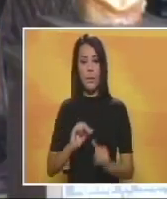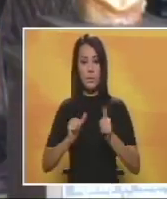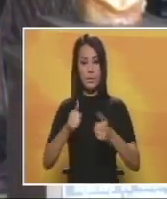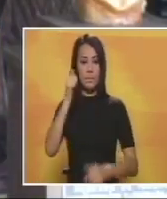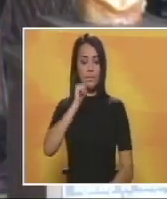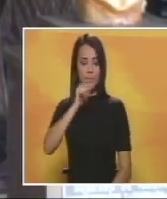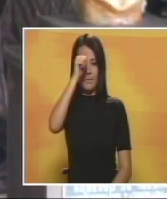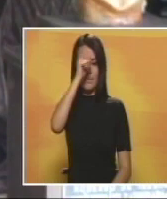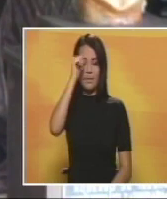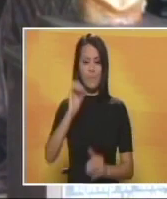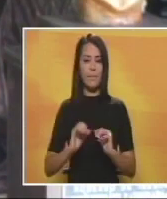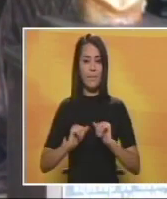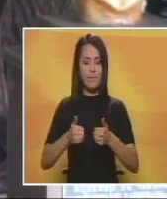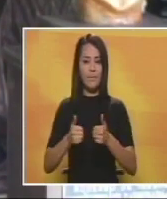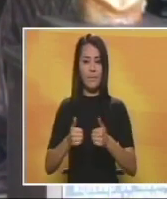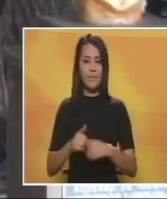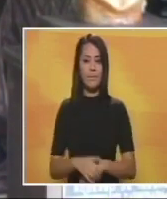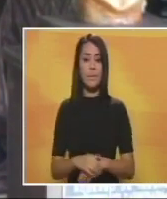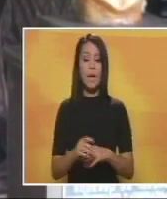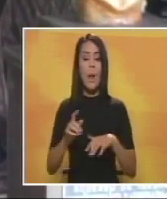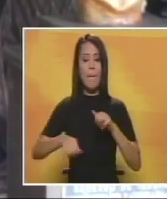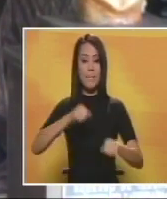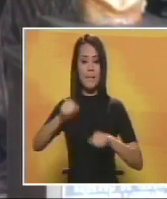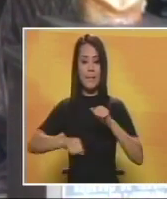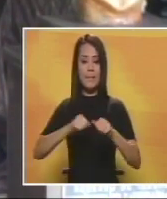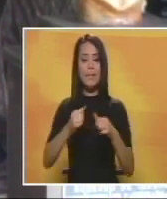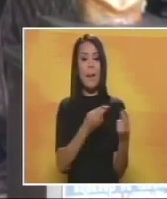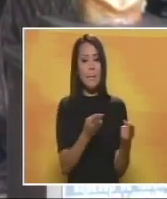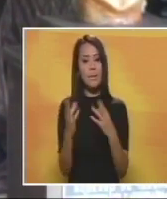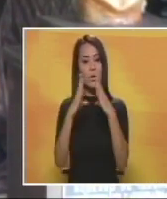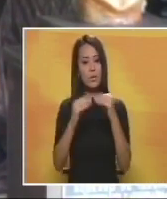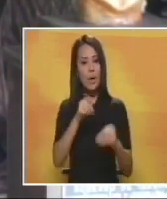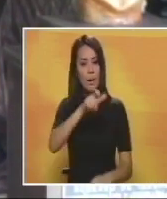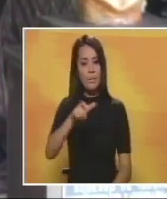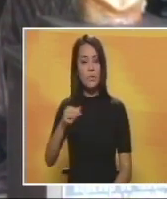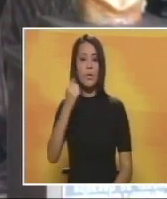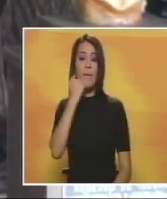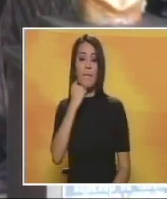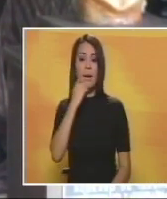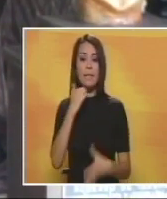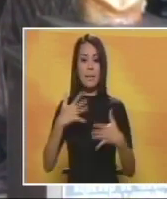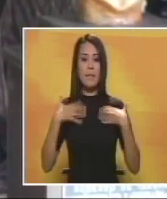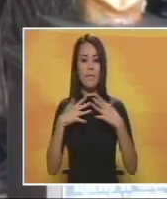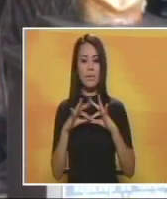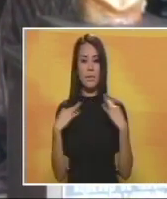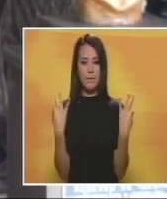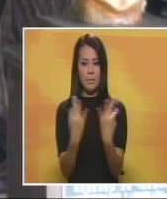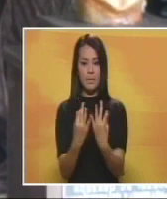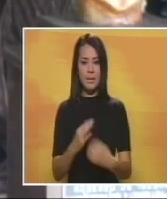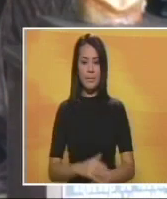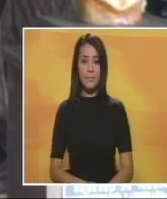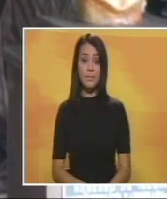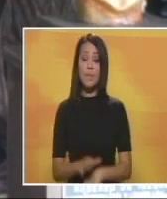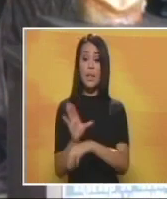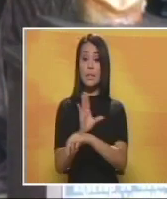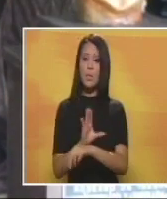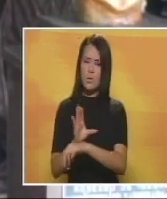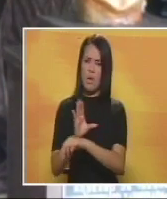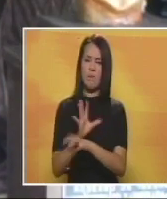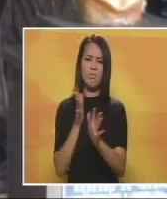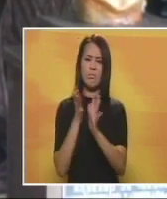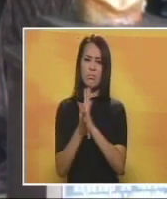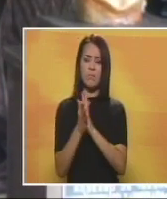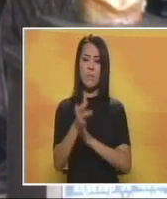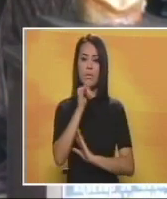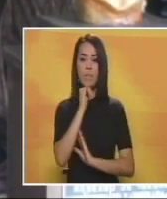fin de semana iniciará la ruta ciclista, por lo que invitó a todos los valencianos a disfrutar en familia. En cuanto al tema de seguridad, destacó